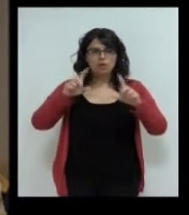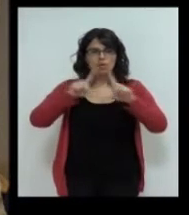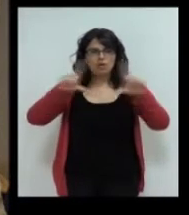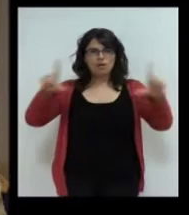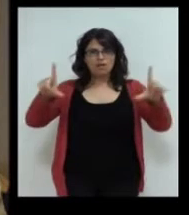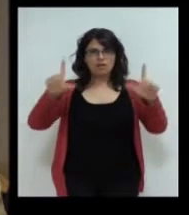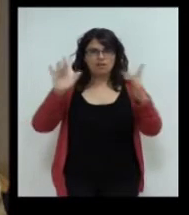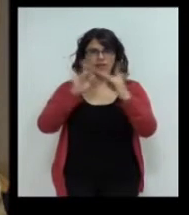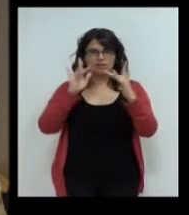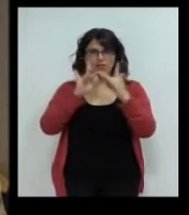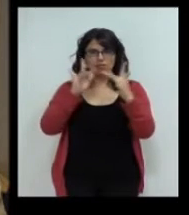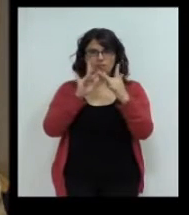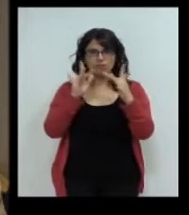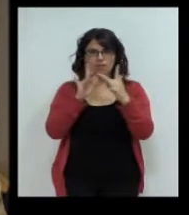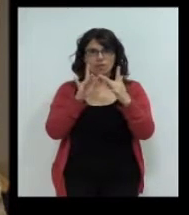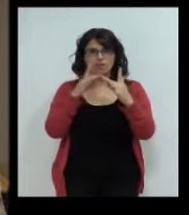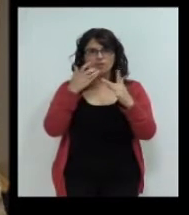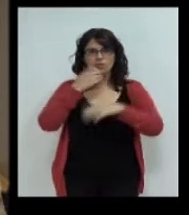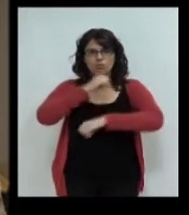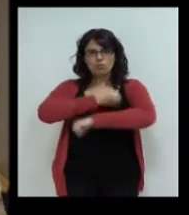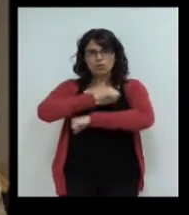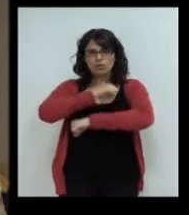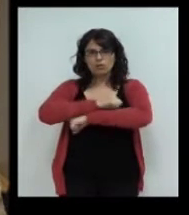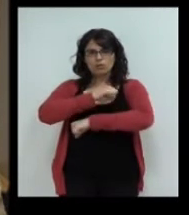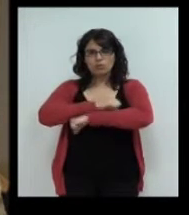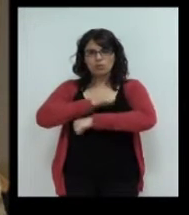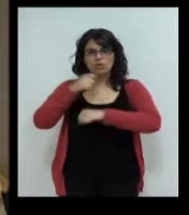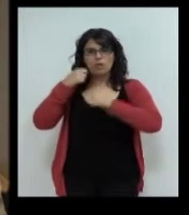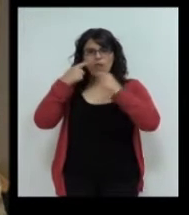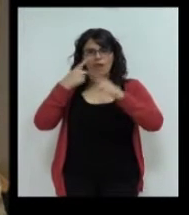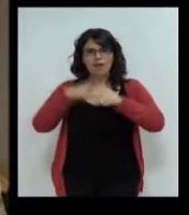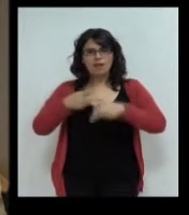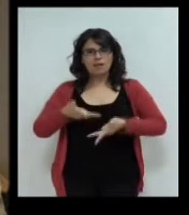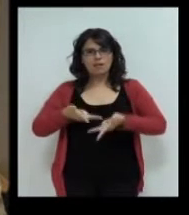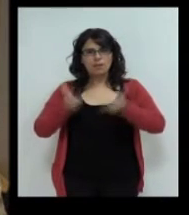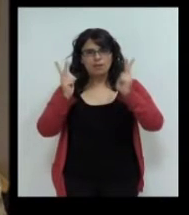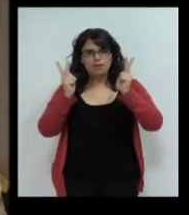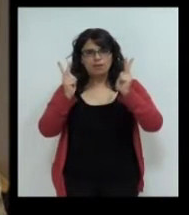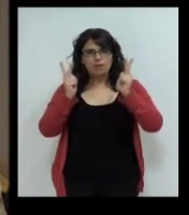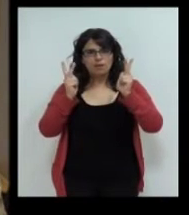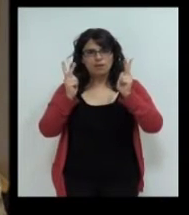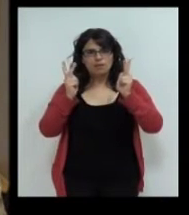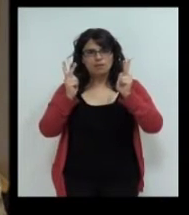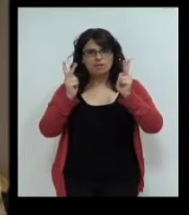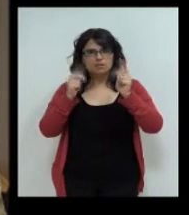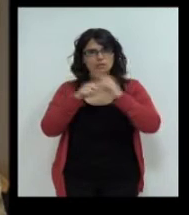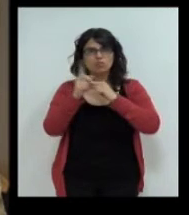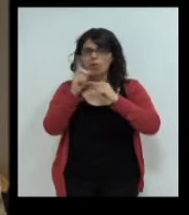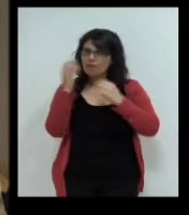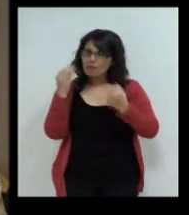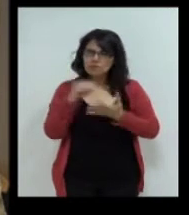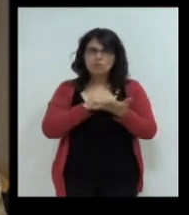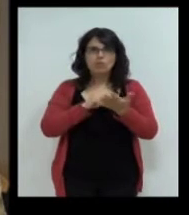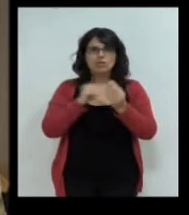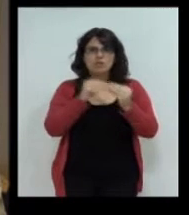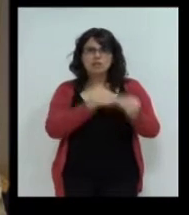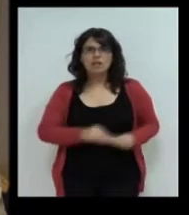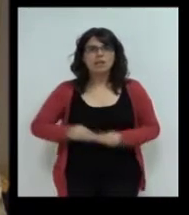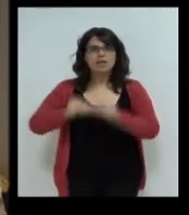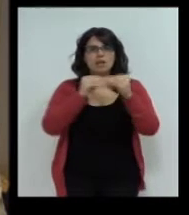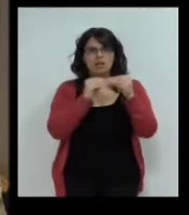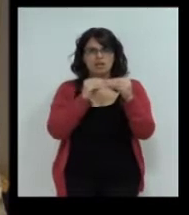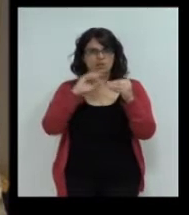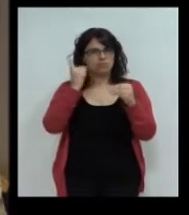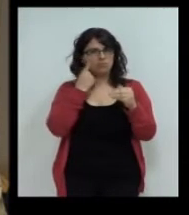que proliferen un Windows propietario que imponga licencia y que tenemos que ir a unas soluciones estandarizadas, identificar las lagunas en